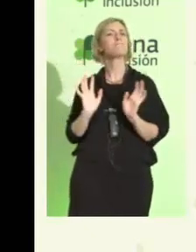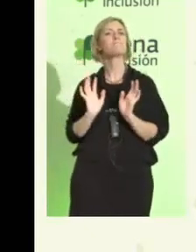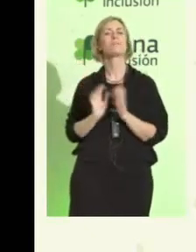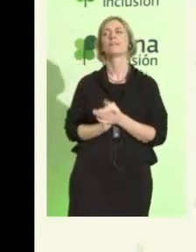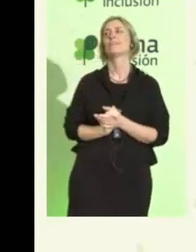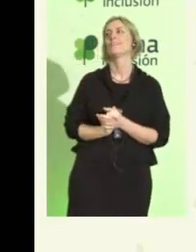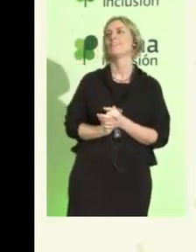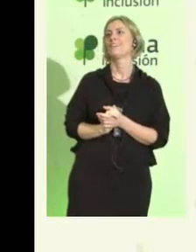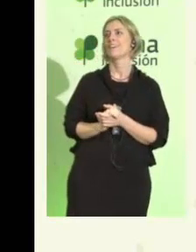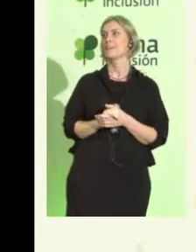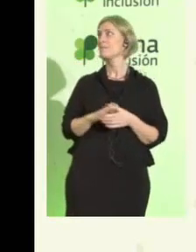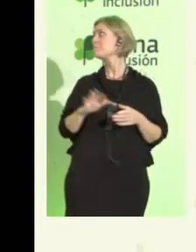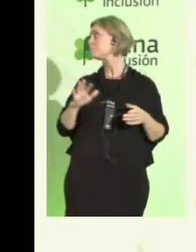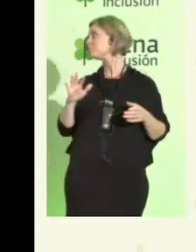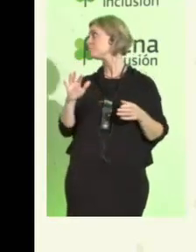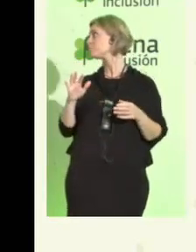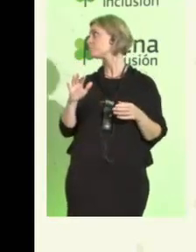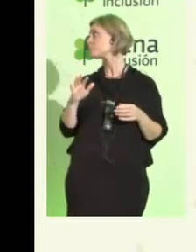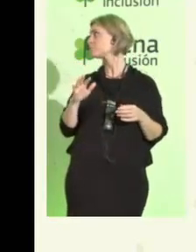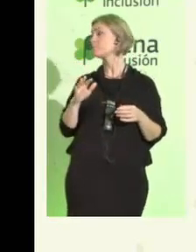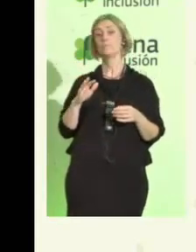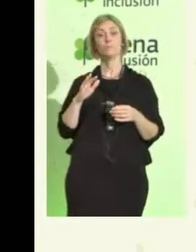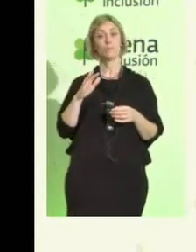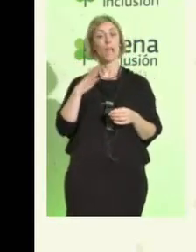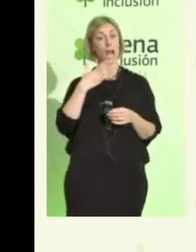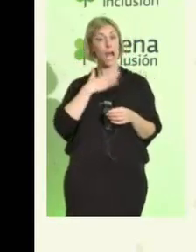que quería muchísimo a Tommy, me gustaba a mí,